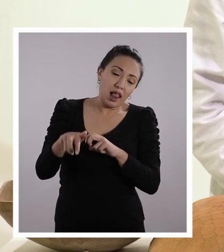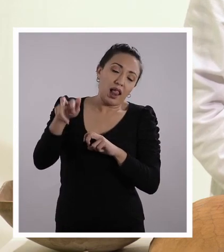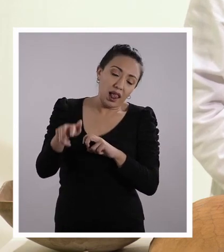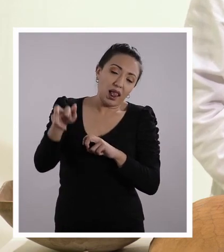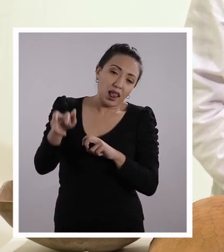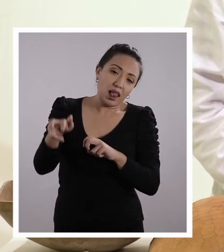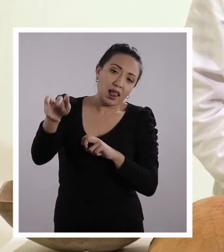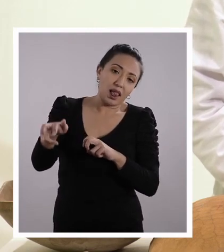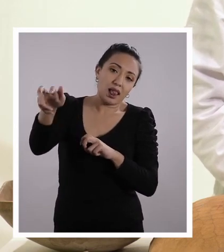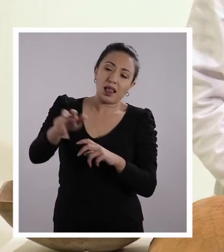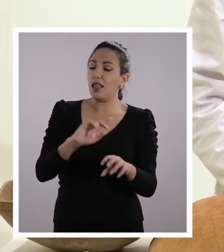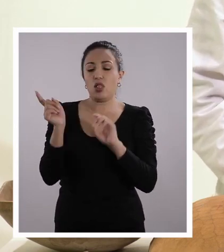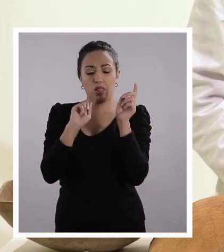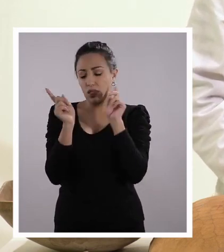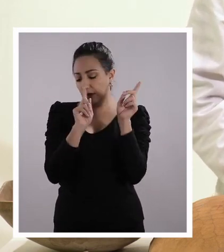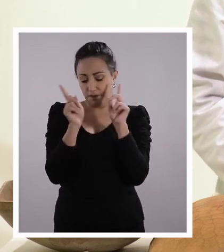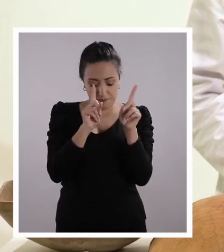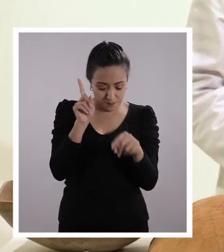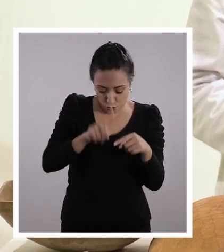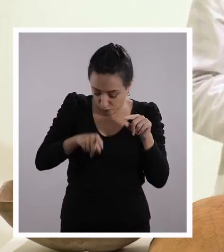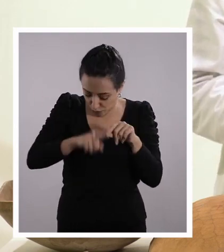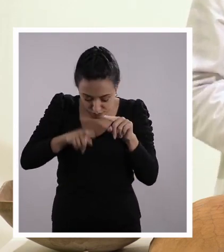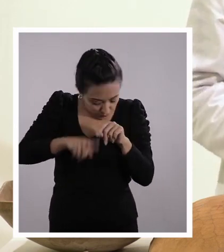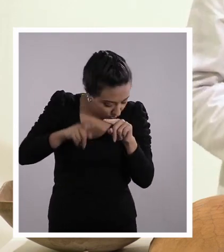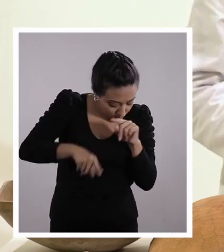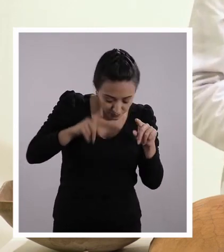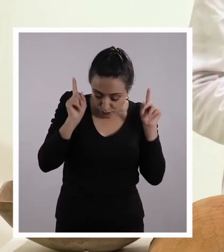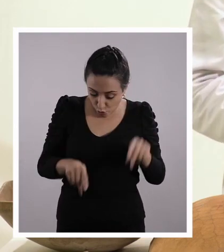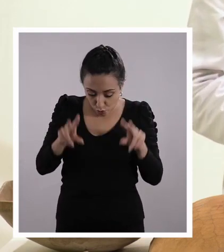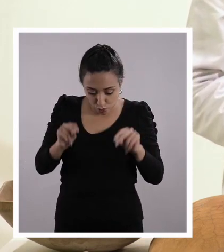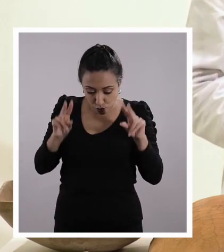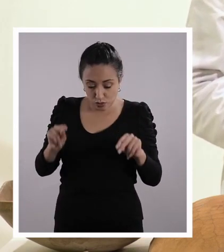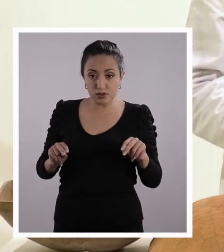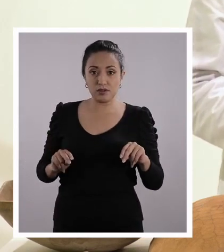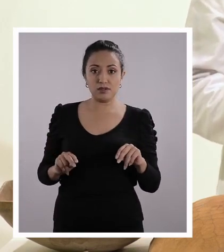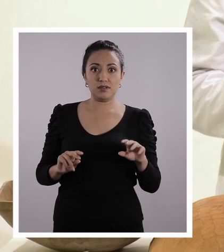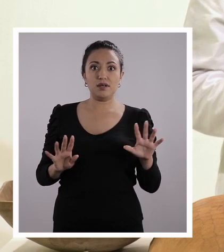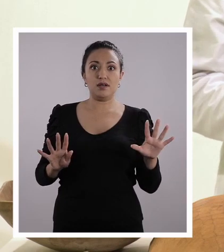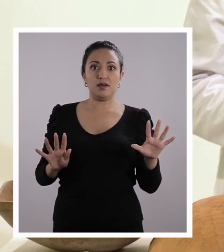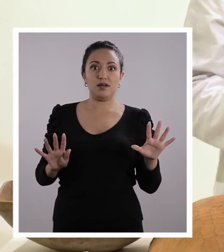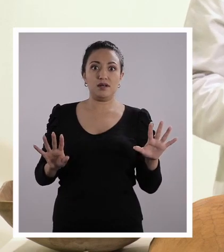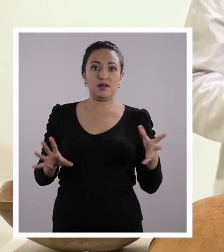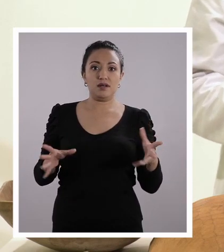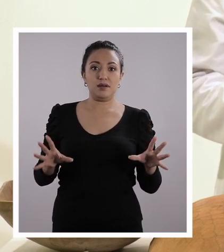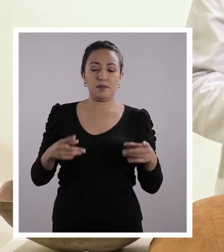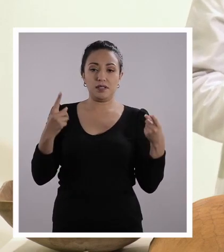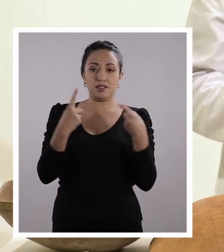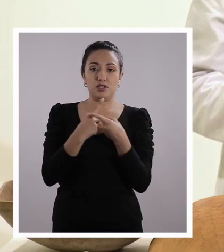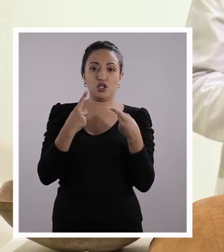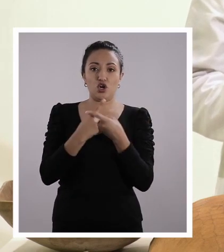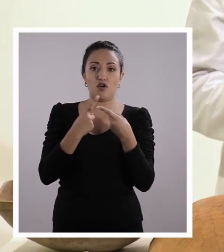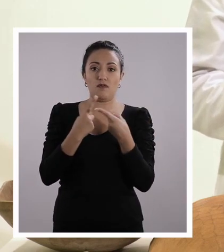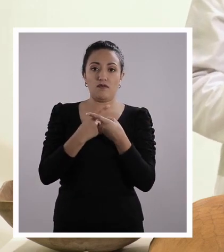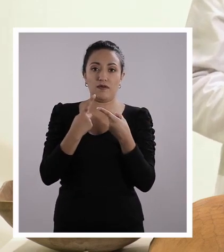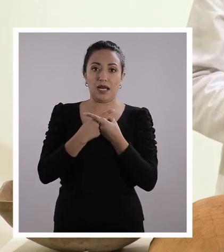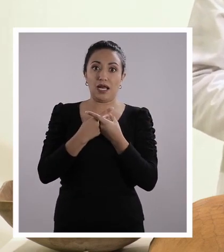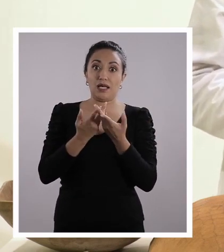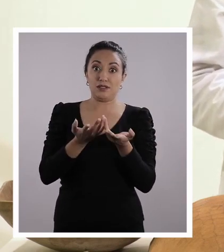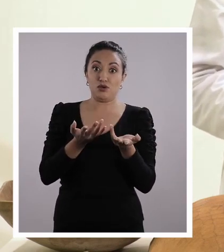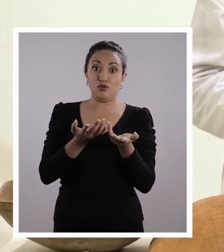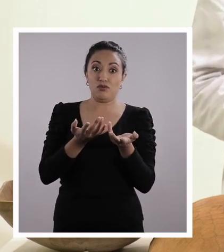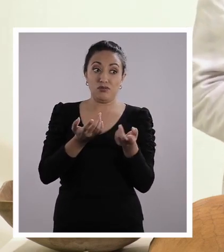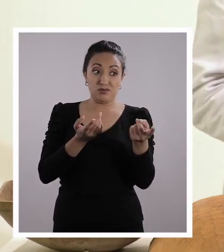nomás señora caminando cuánto tiempo me puso a caminar como loco no se puede no se puede no se puede yo creo que tenemos en este momento un